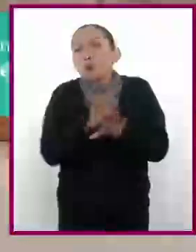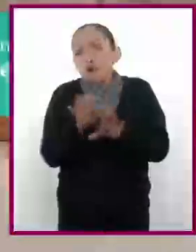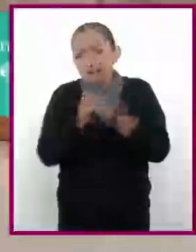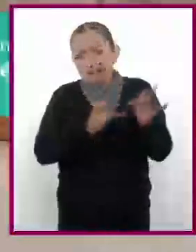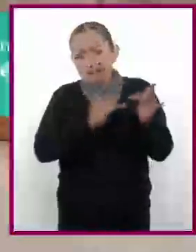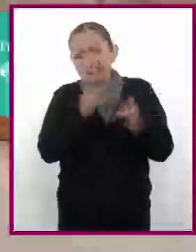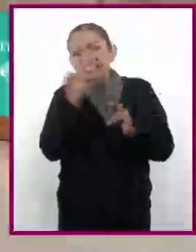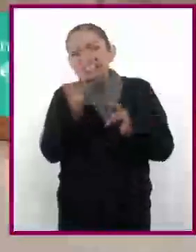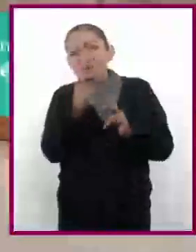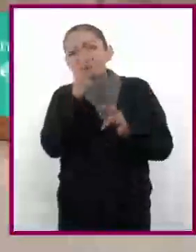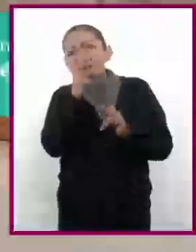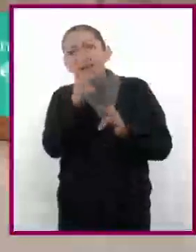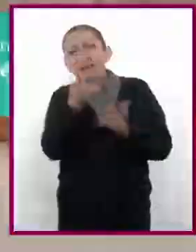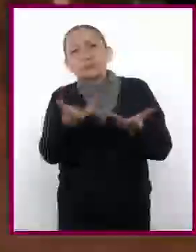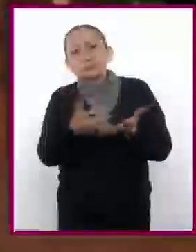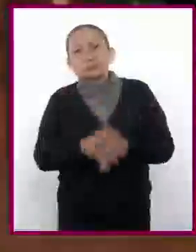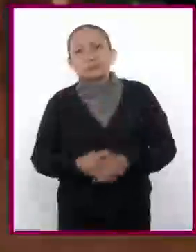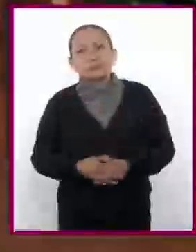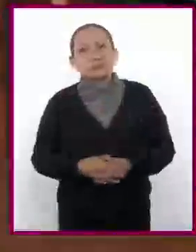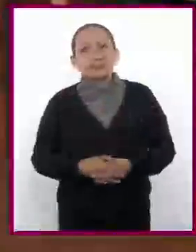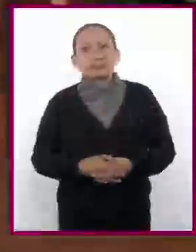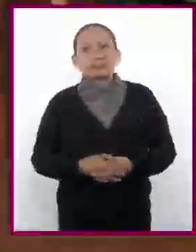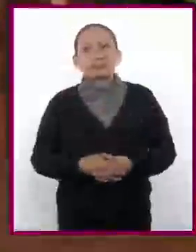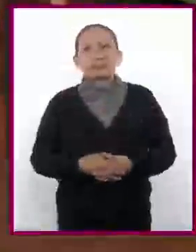el significado de esas palabras?